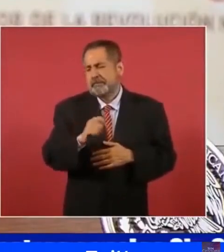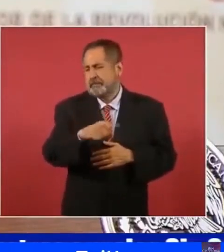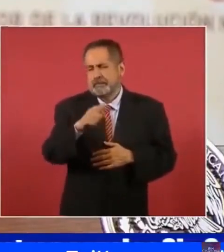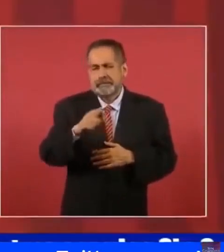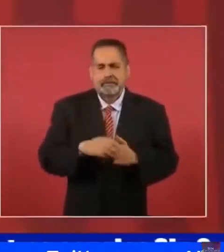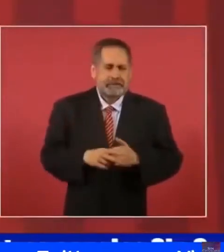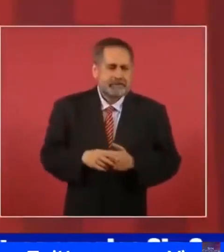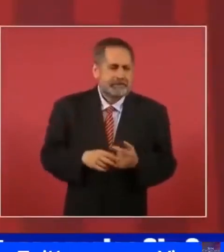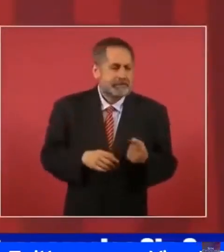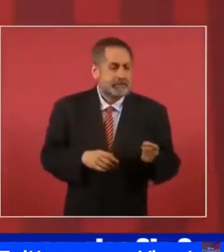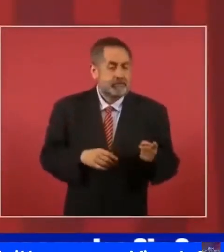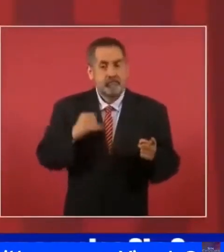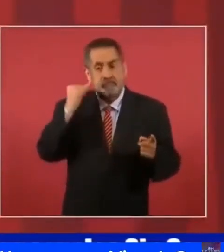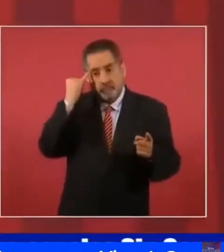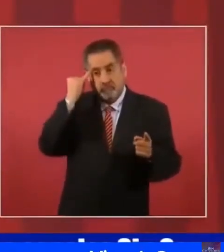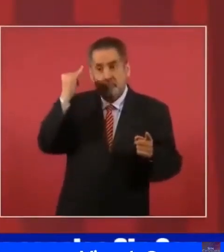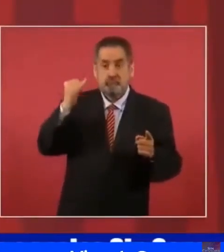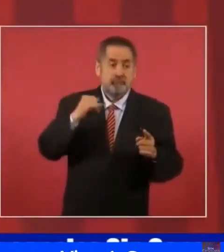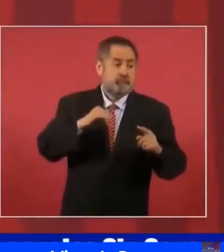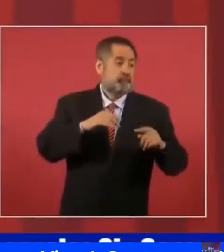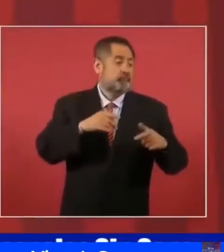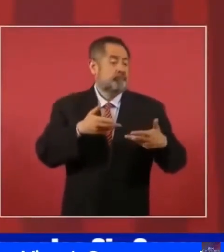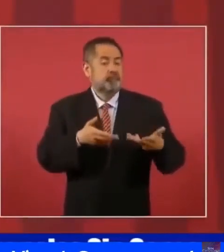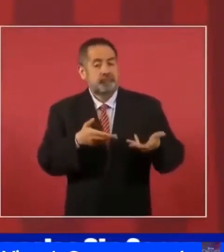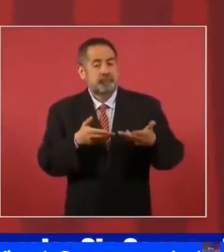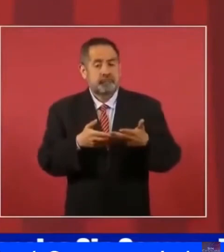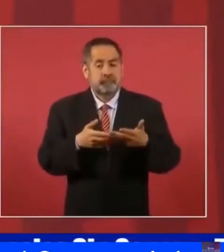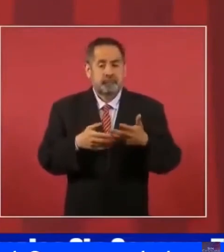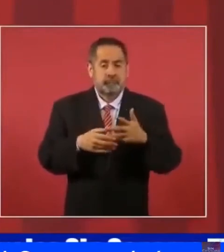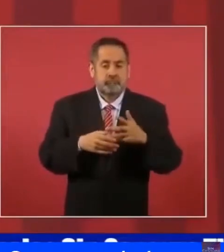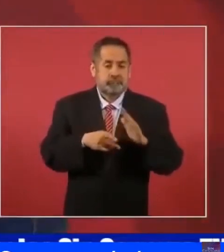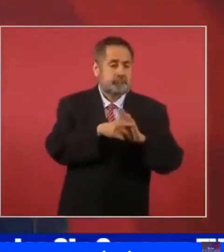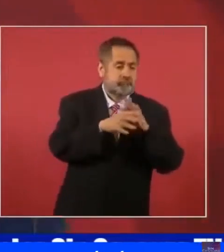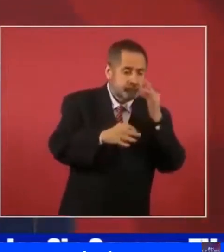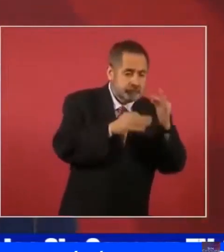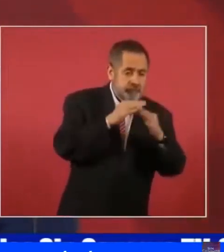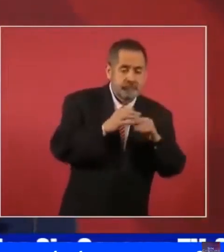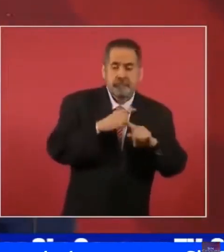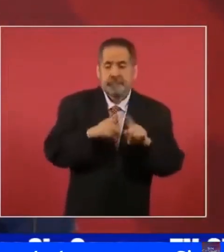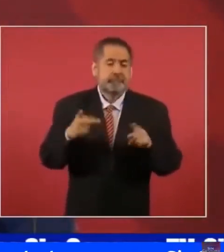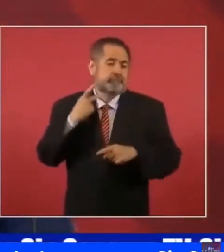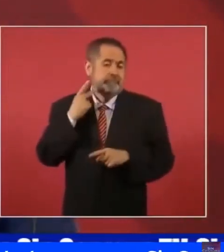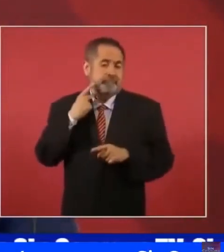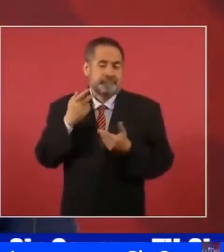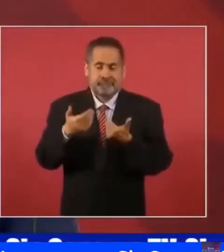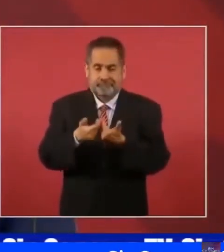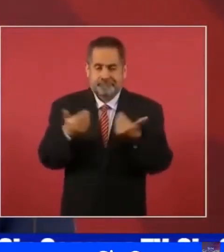con la concepción de que una cosa es el periodismo, otra cosa es la política,